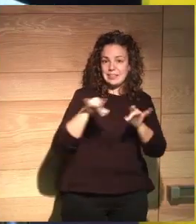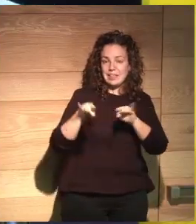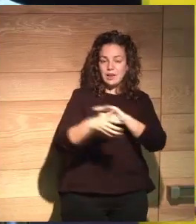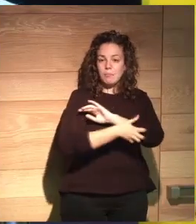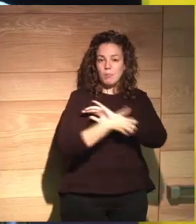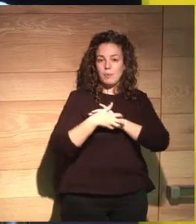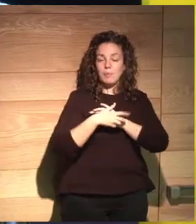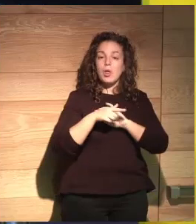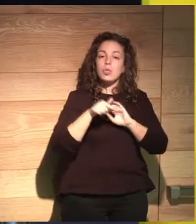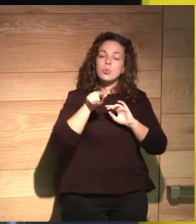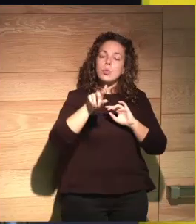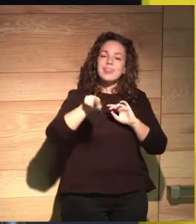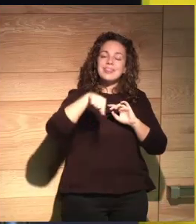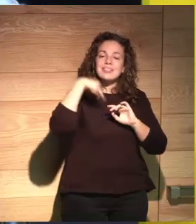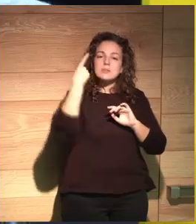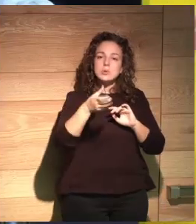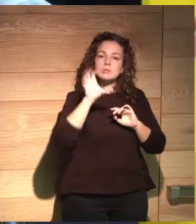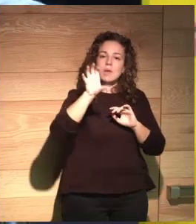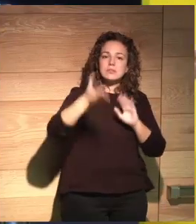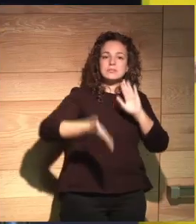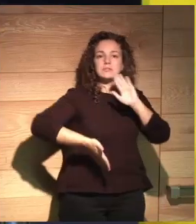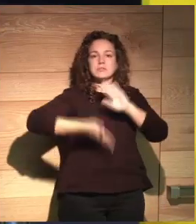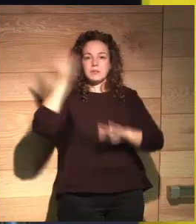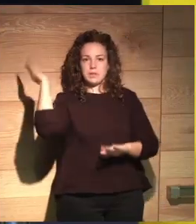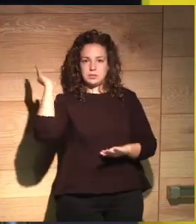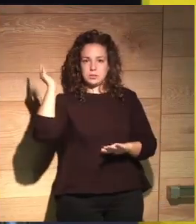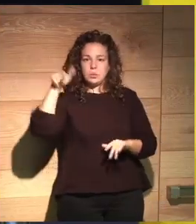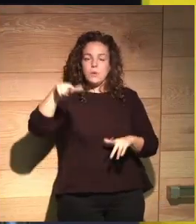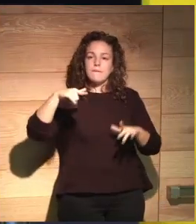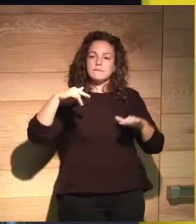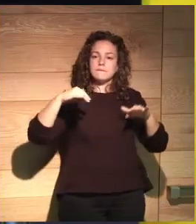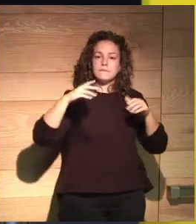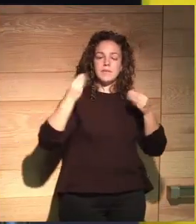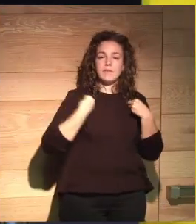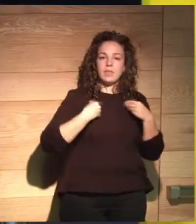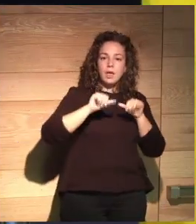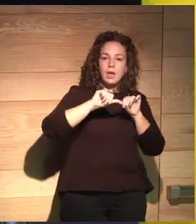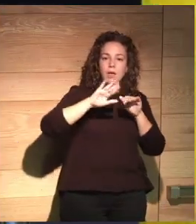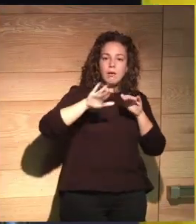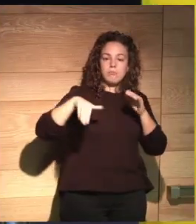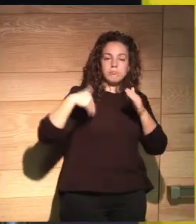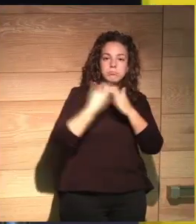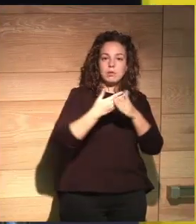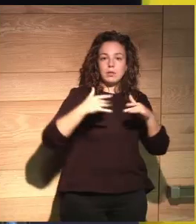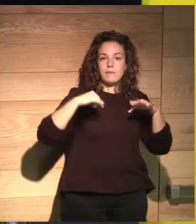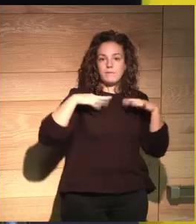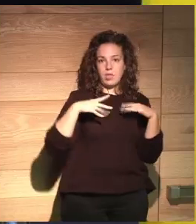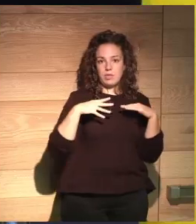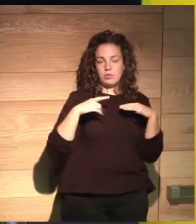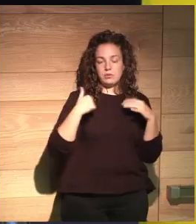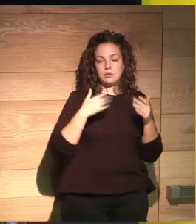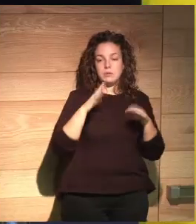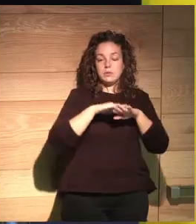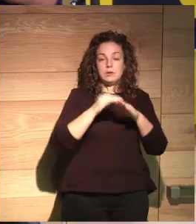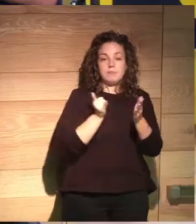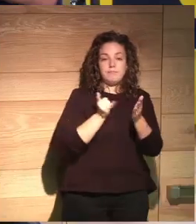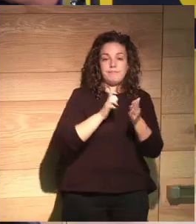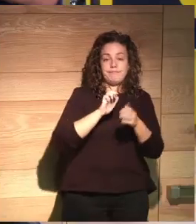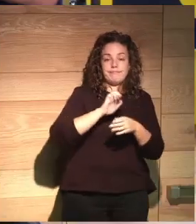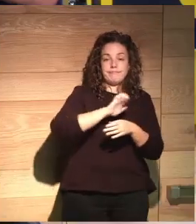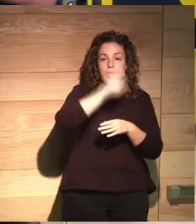del país eres una vacación para el resto de tu vida que para muchos de estos pobres agricultores en europa del este